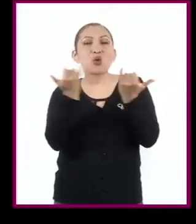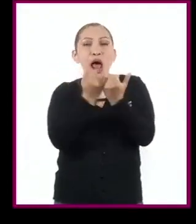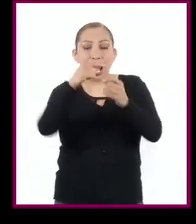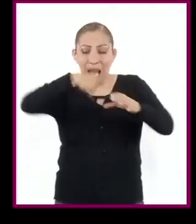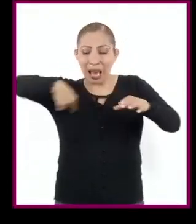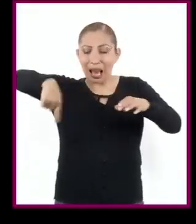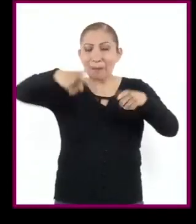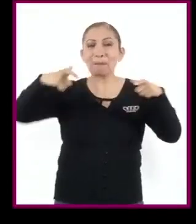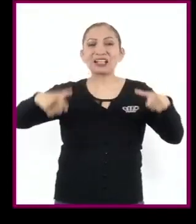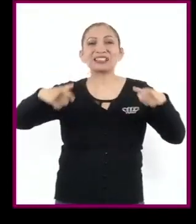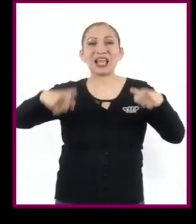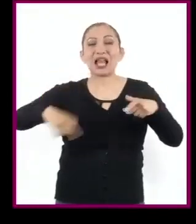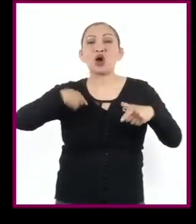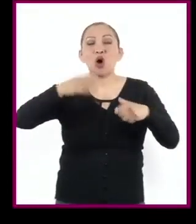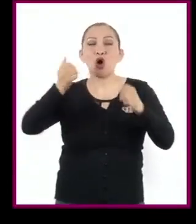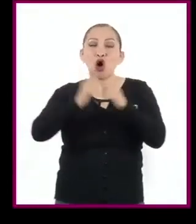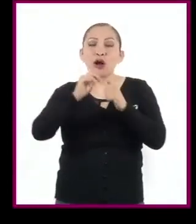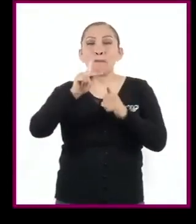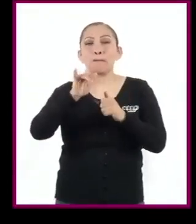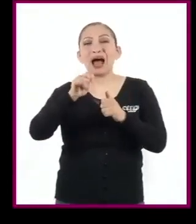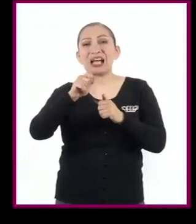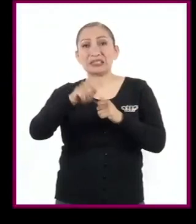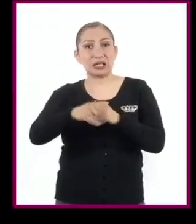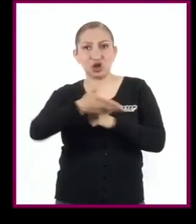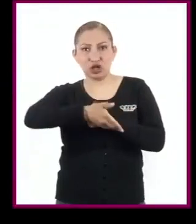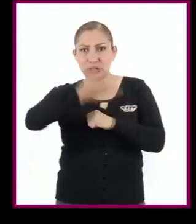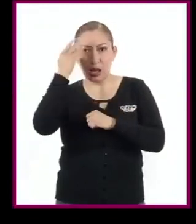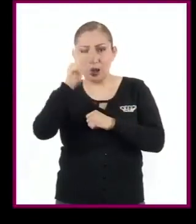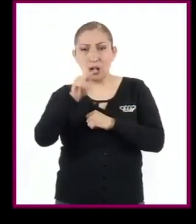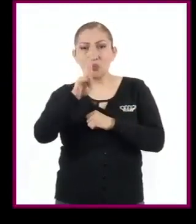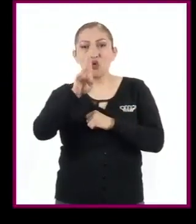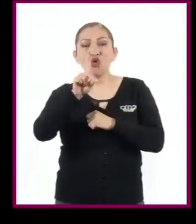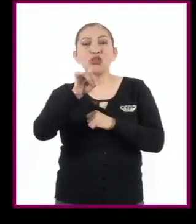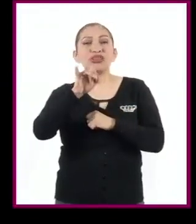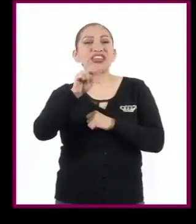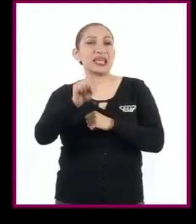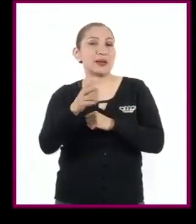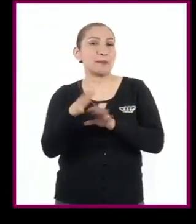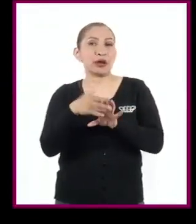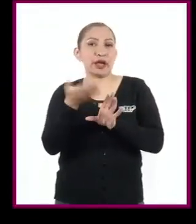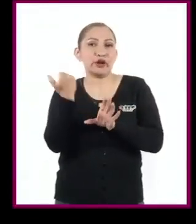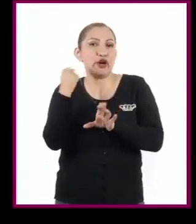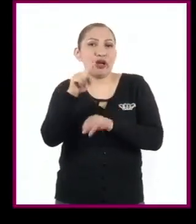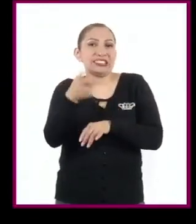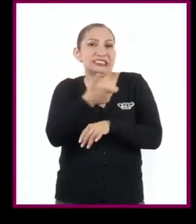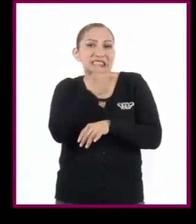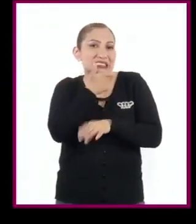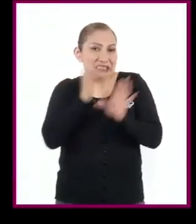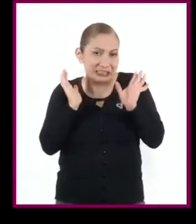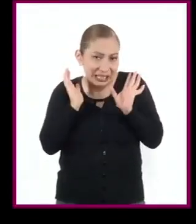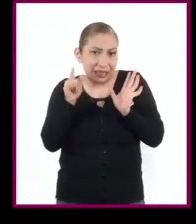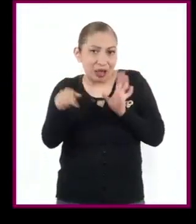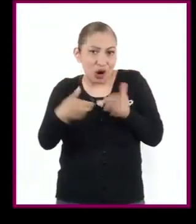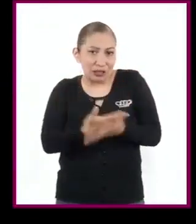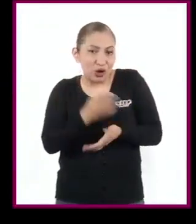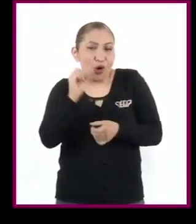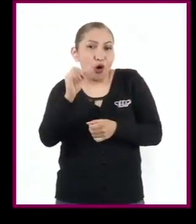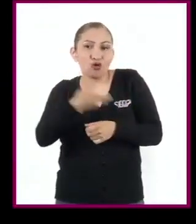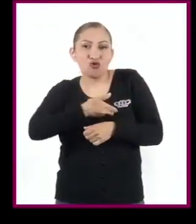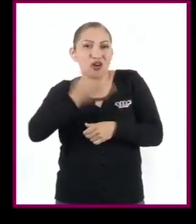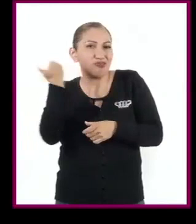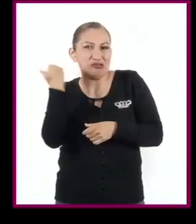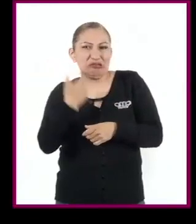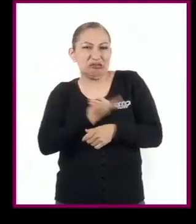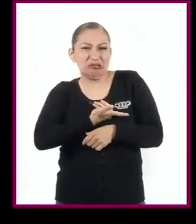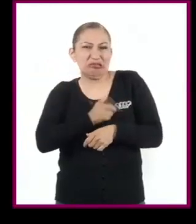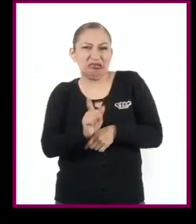pudín de pasas. Si no saben qué es un pudín de pasas porque no son británicos o simplemente no les